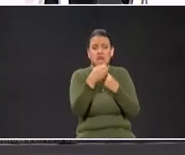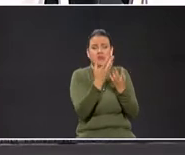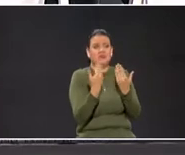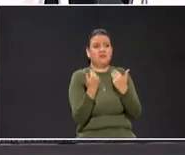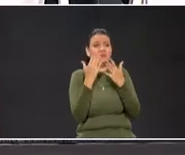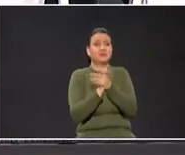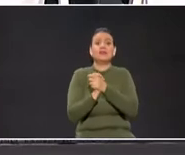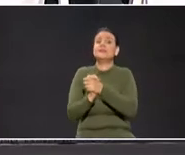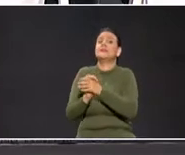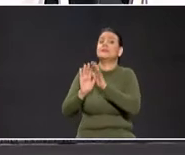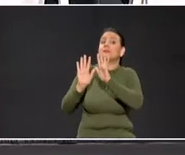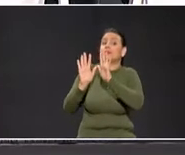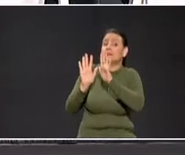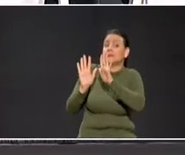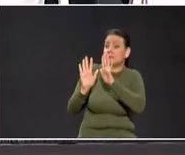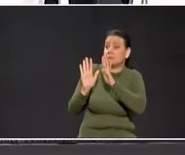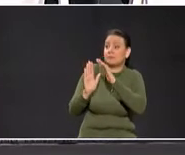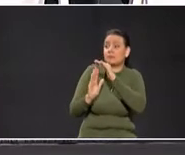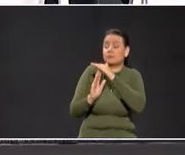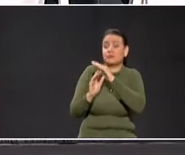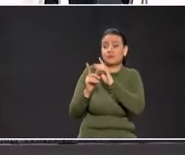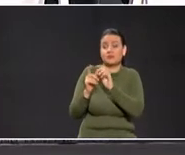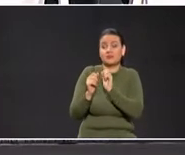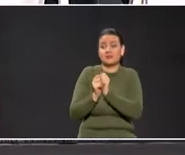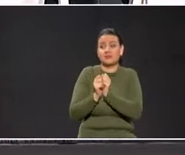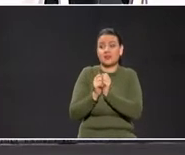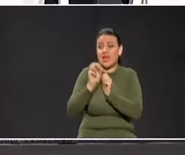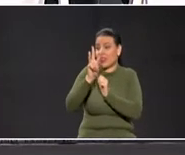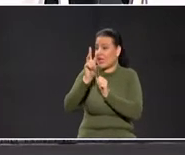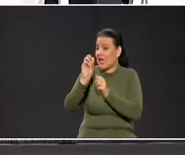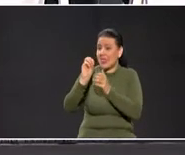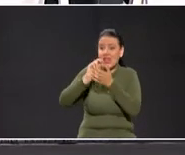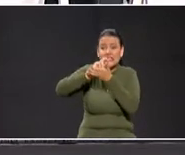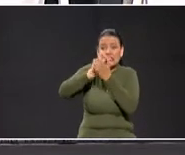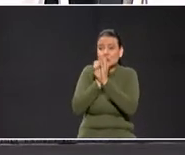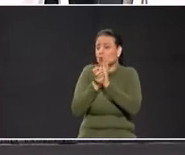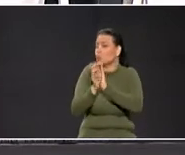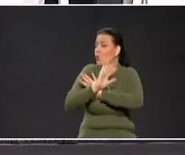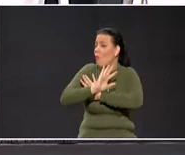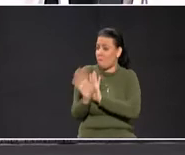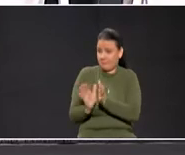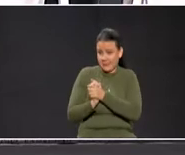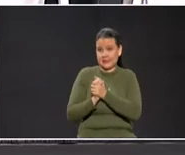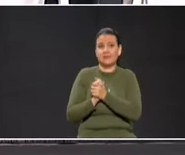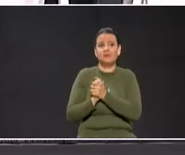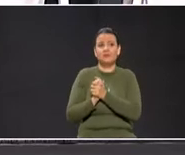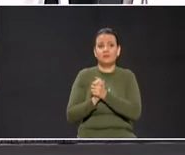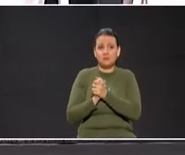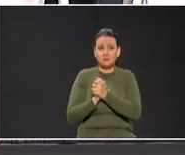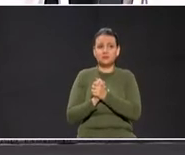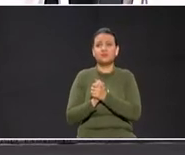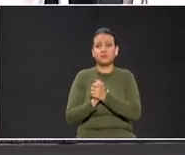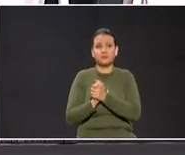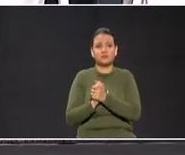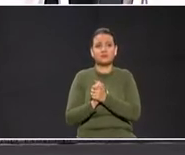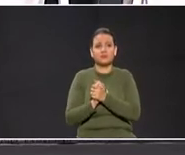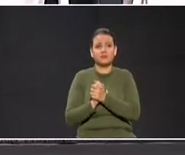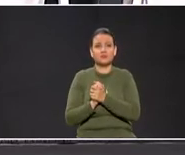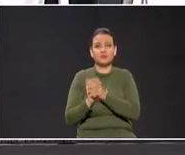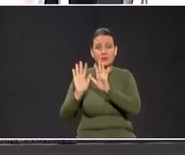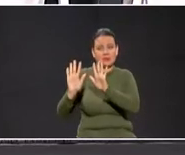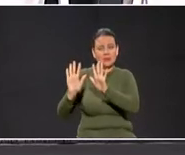recuerde que la respuesta la contrapregunta únicamente tenemos 30 segundos usted al final porque debemos seguir el tour al